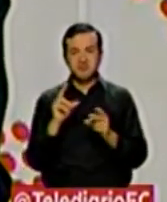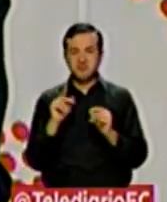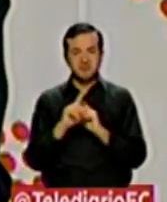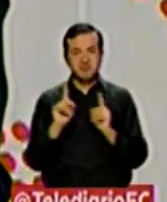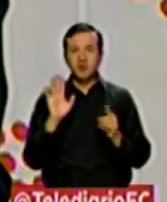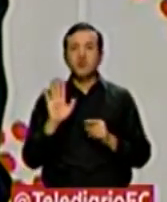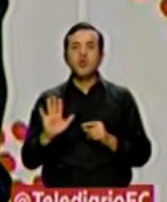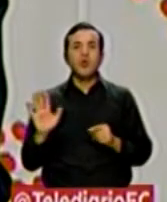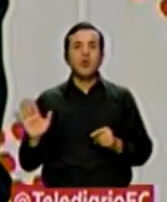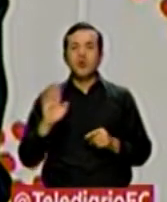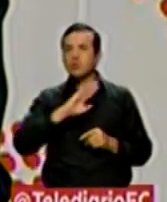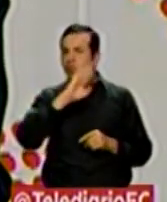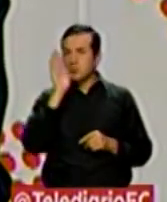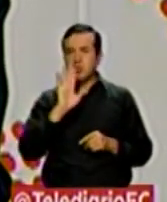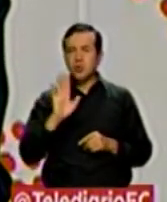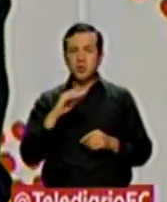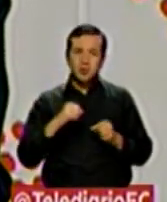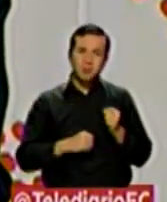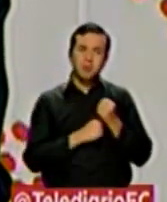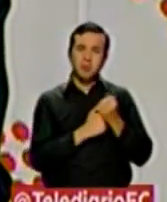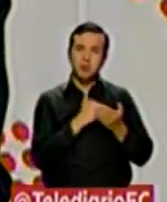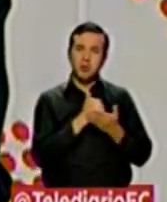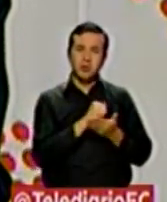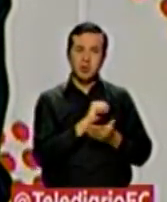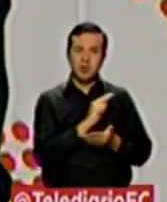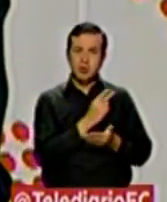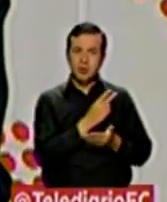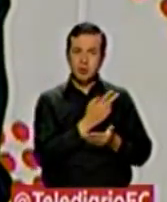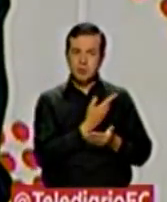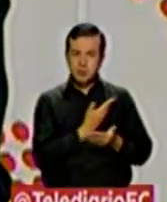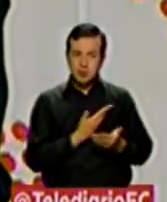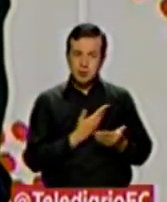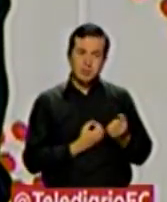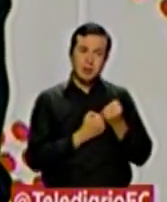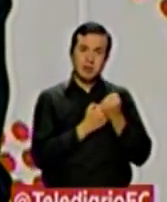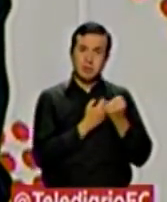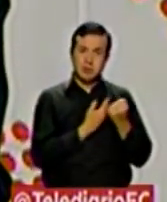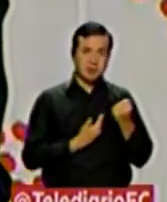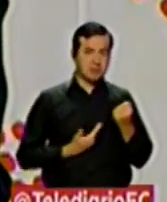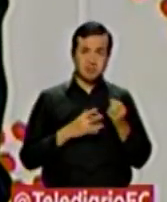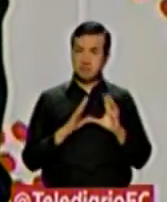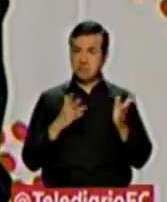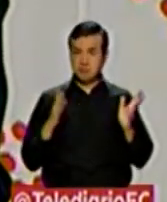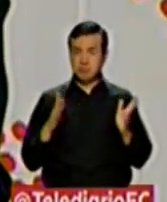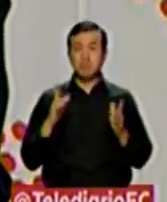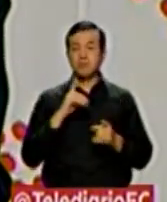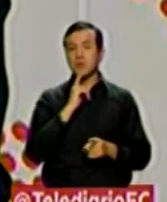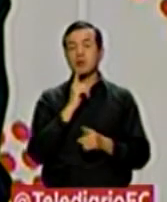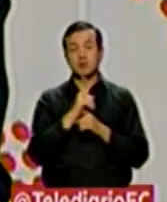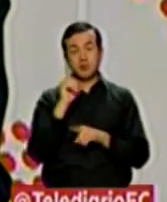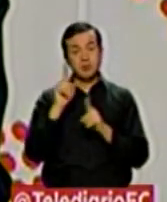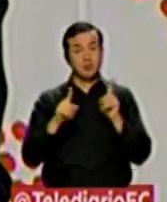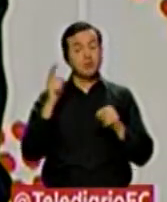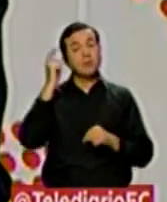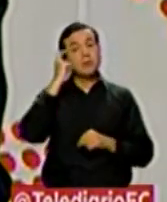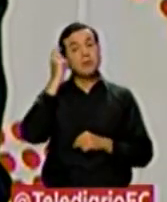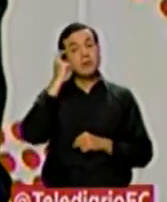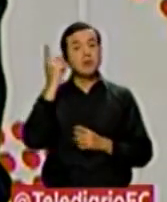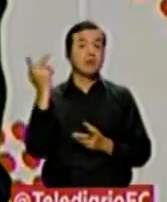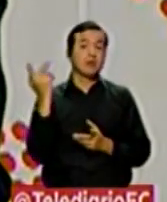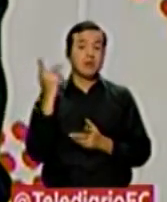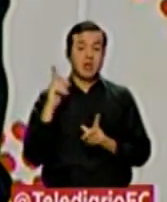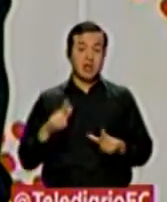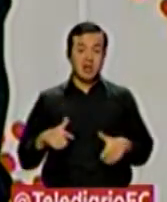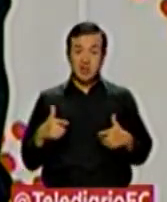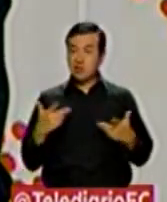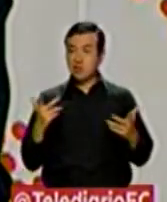no era la compañía del presidente Moreno que el Ecuador esperaba. Por eso había quienes decían que a Moreno no